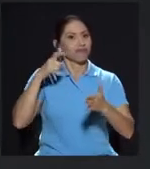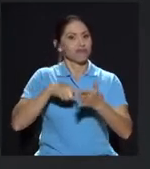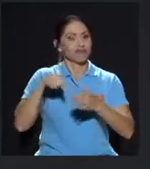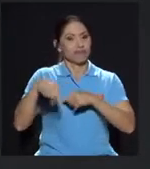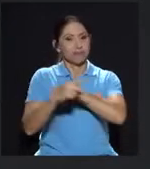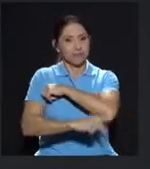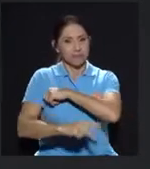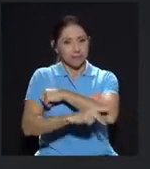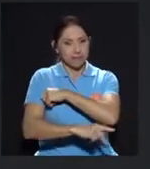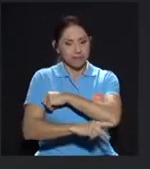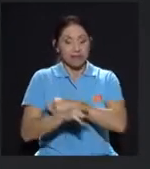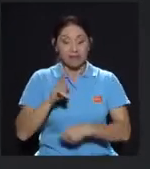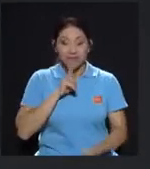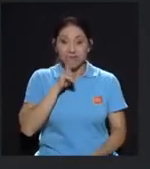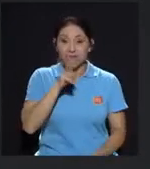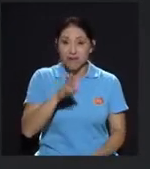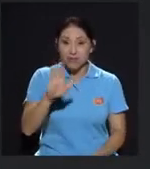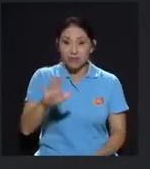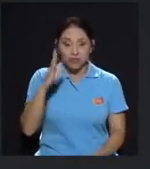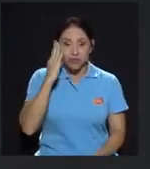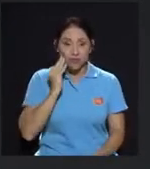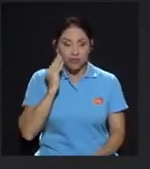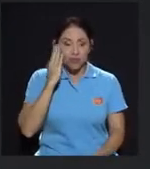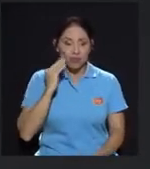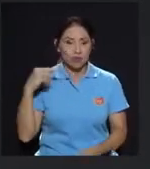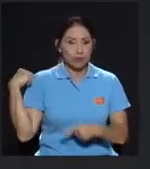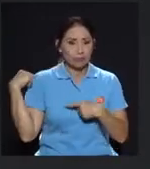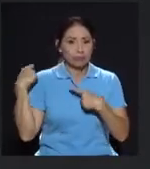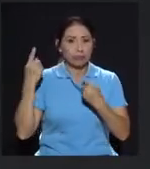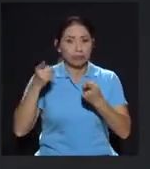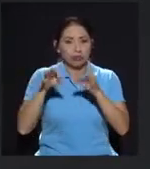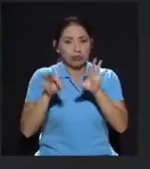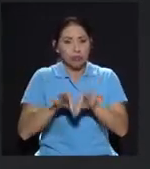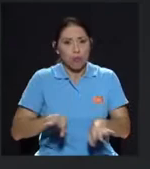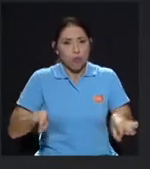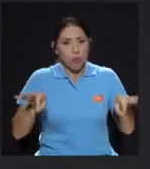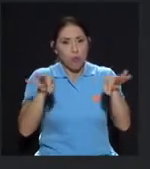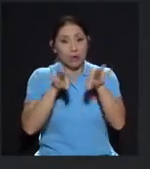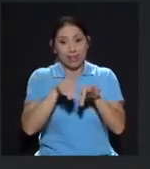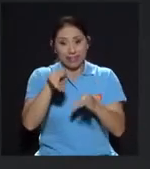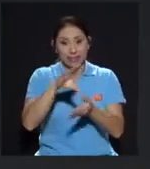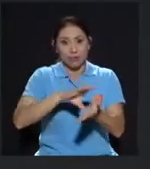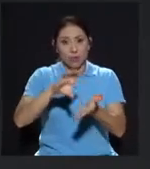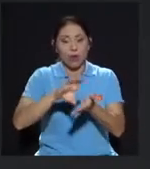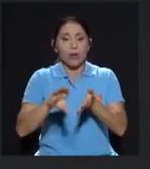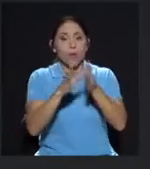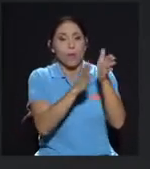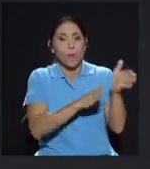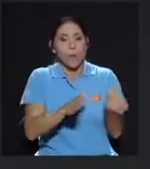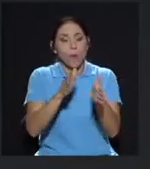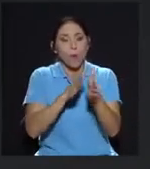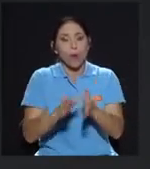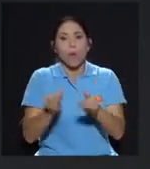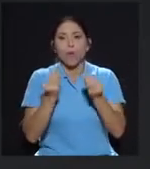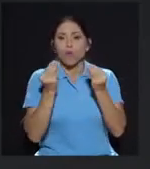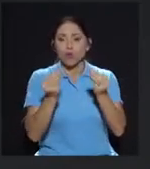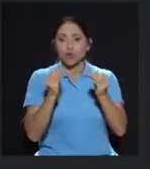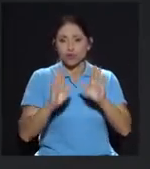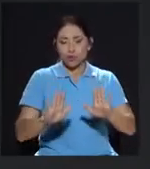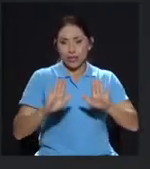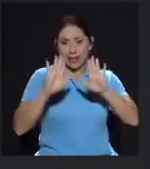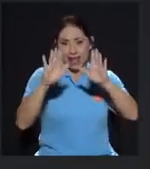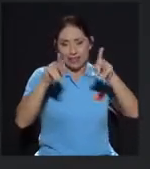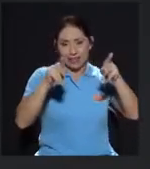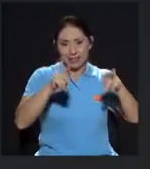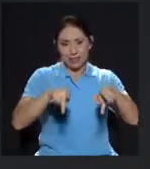tiene una trayectoria importante como formador de muchos grandes hombres que han pasado por